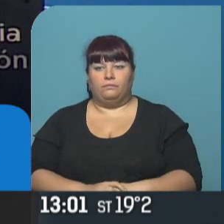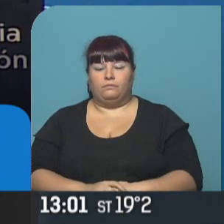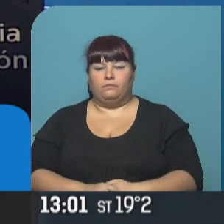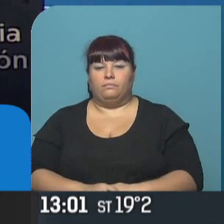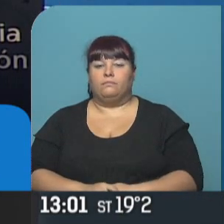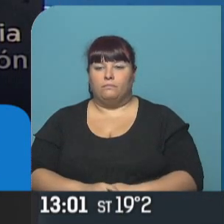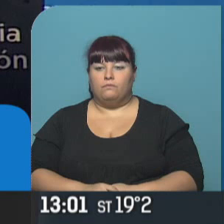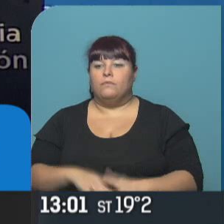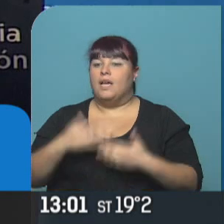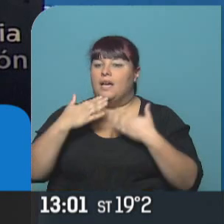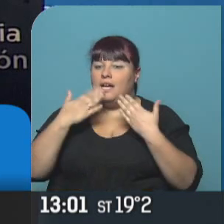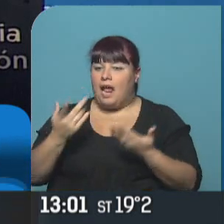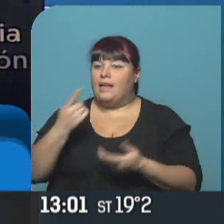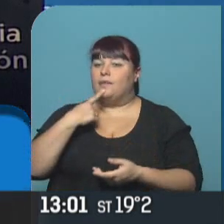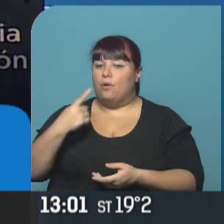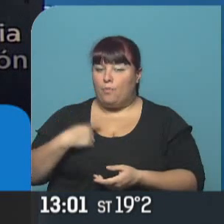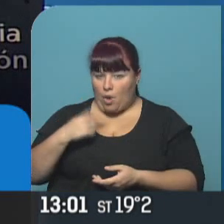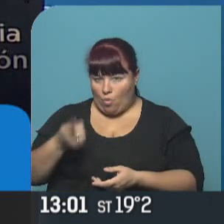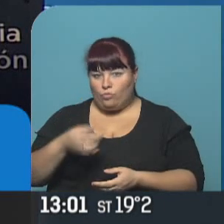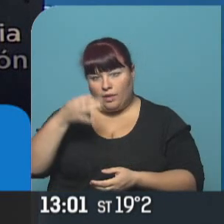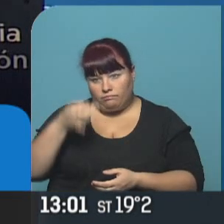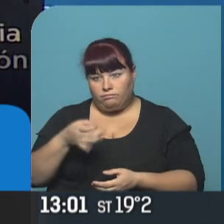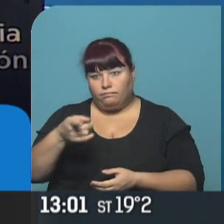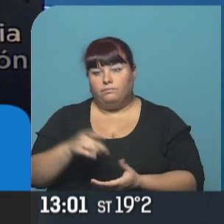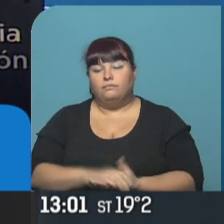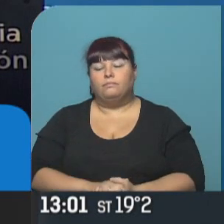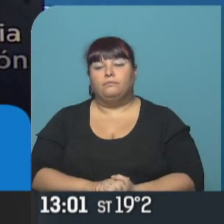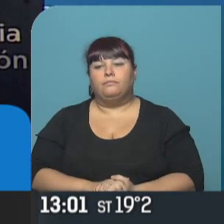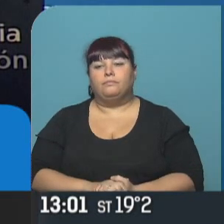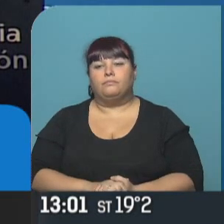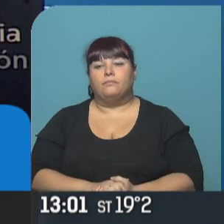Sí, muchas gracias por la pregunta, especialmente